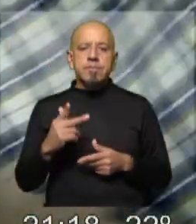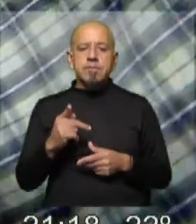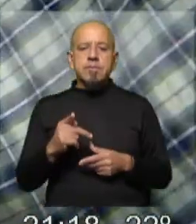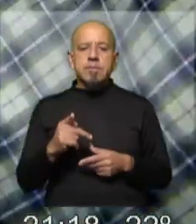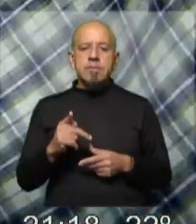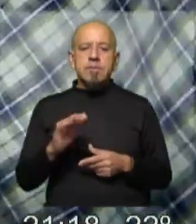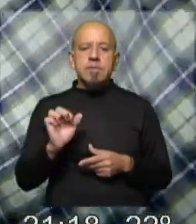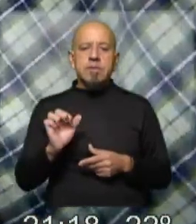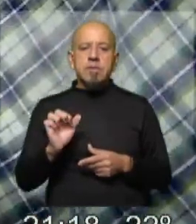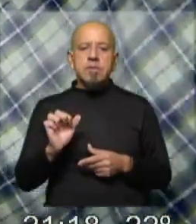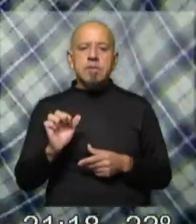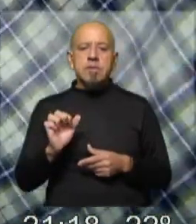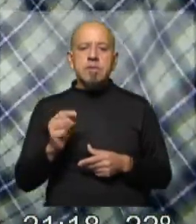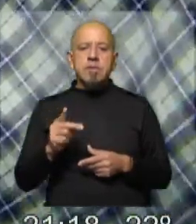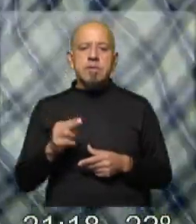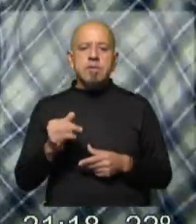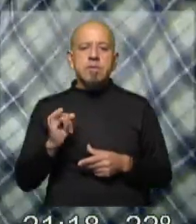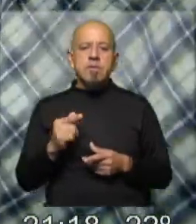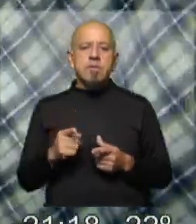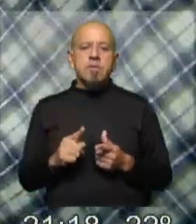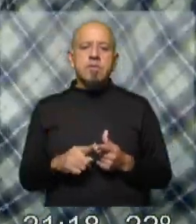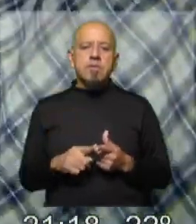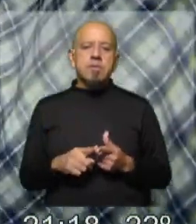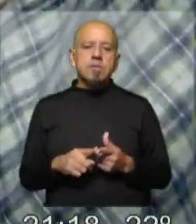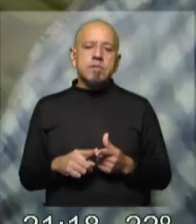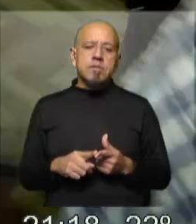Boer. Con niños en la tapa. Sí, con niños mirando,